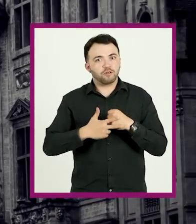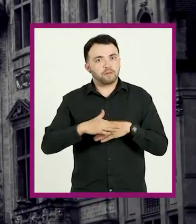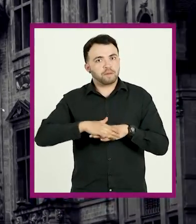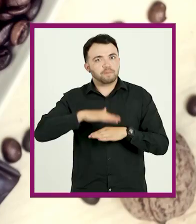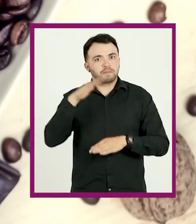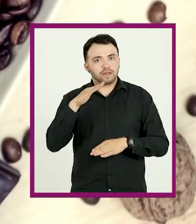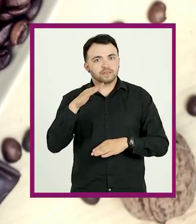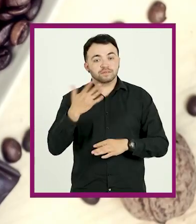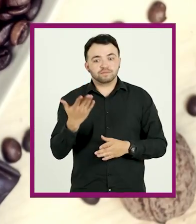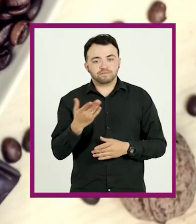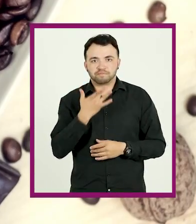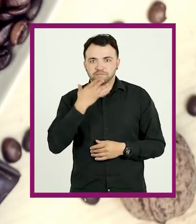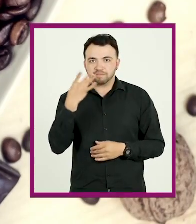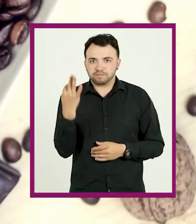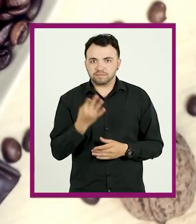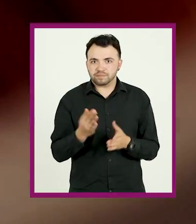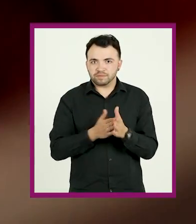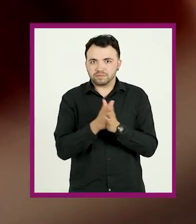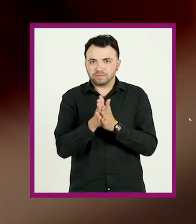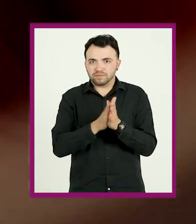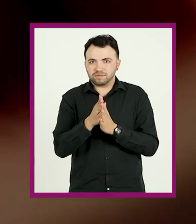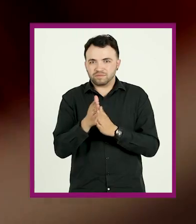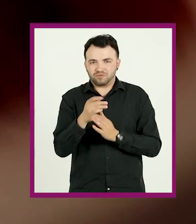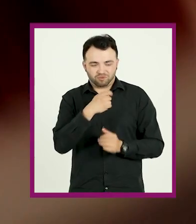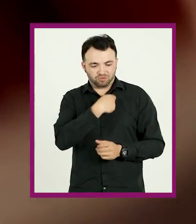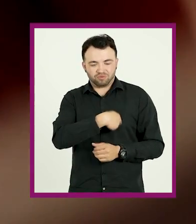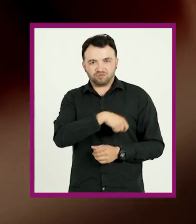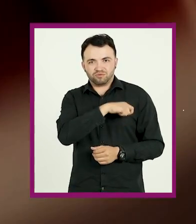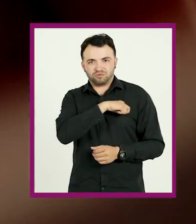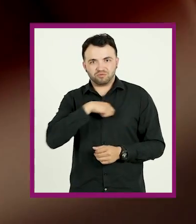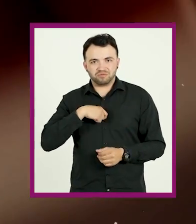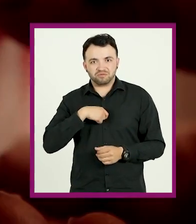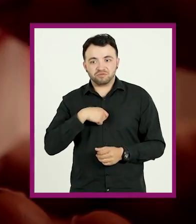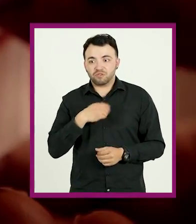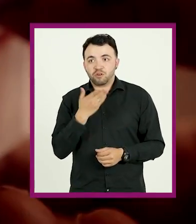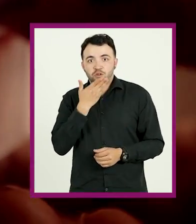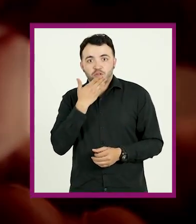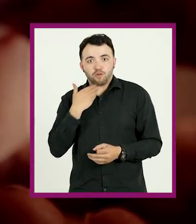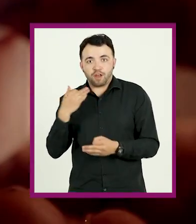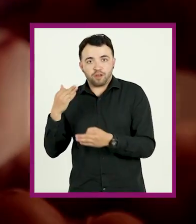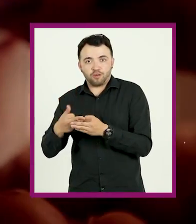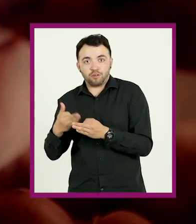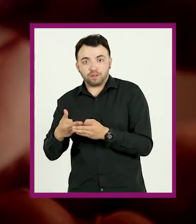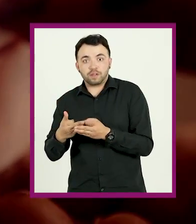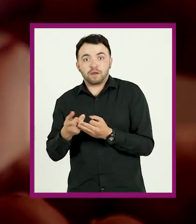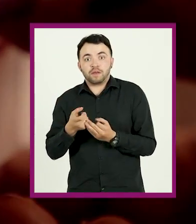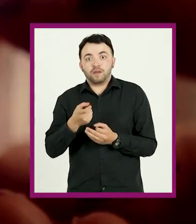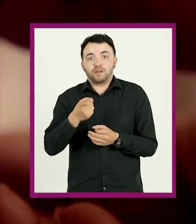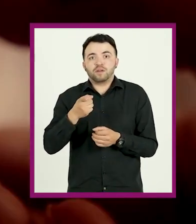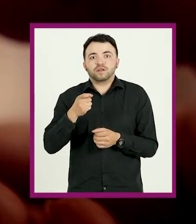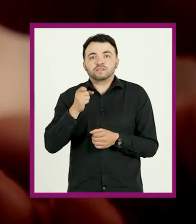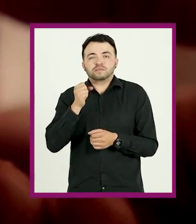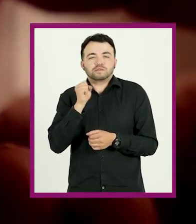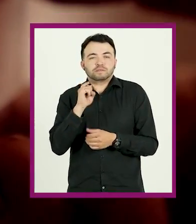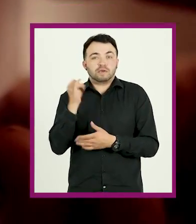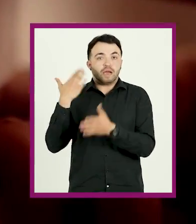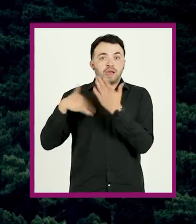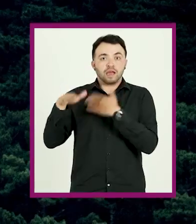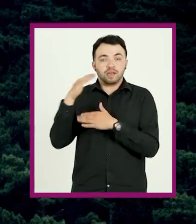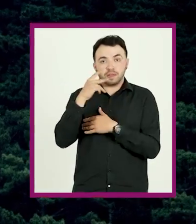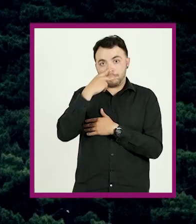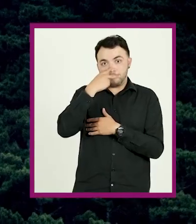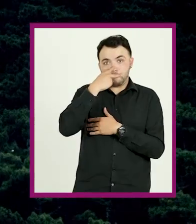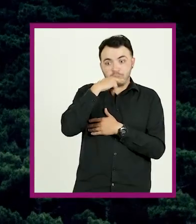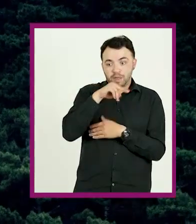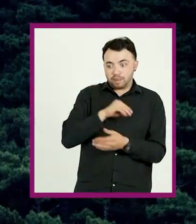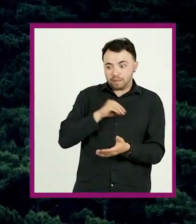continente. Es curioso saber que los deliciosos chocolates suizos y belgas no existirían hoy en día sin el aporte